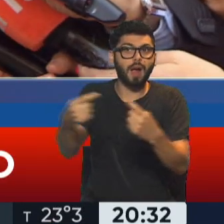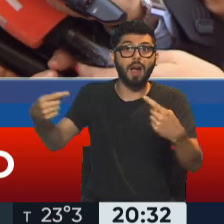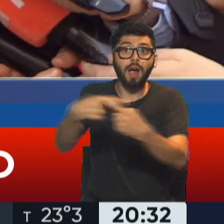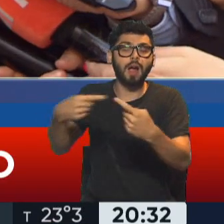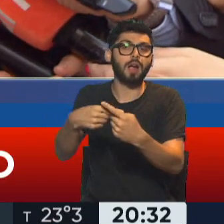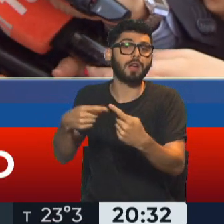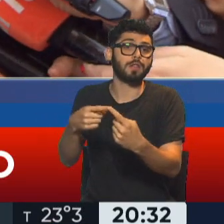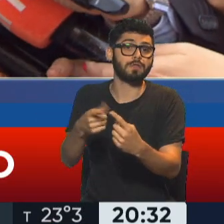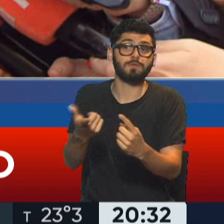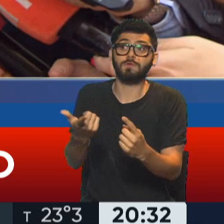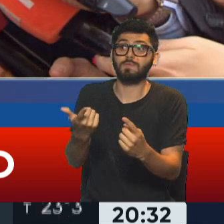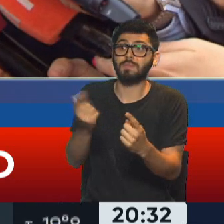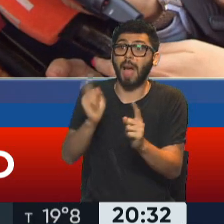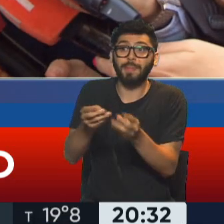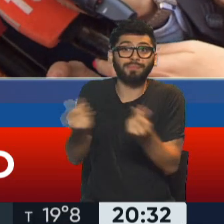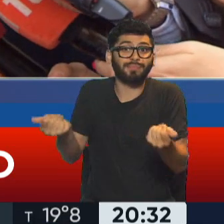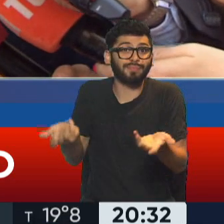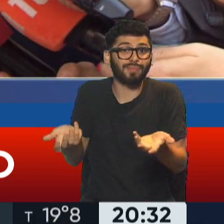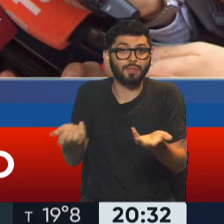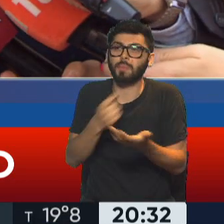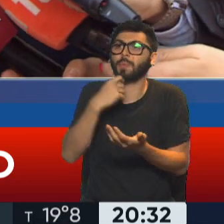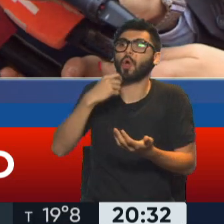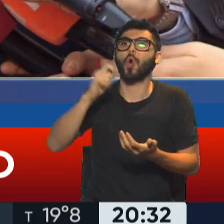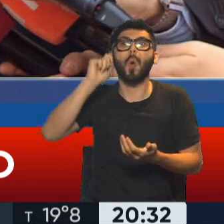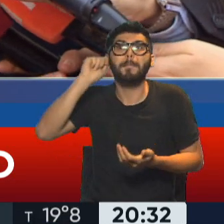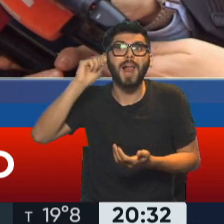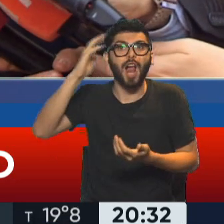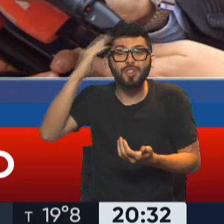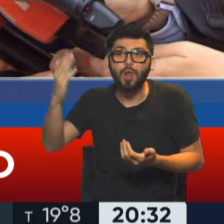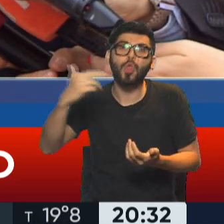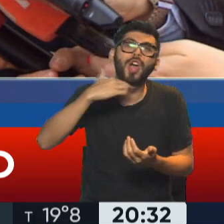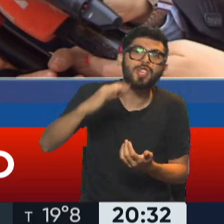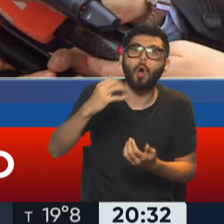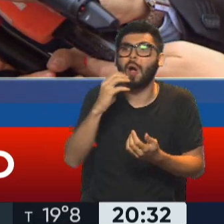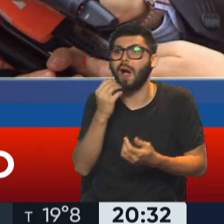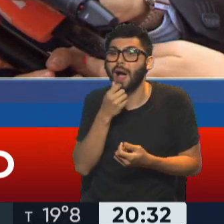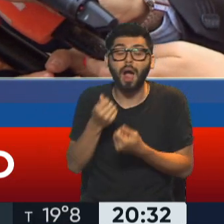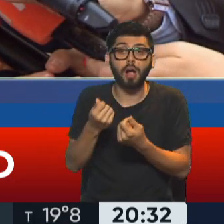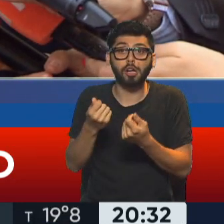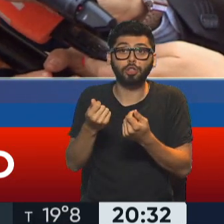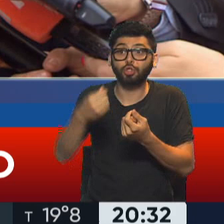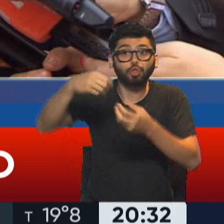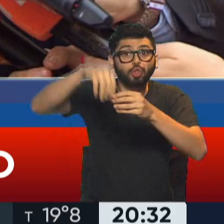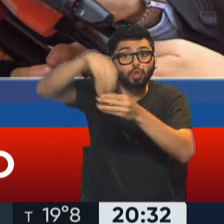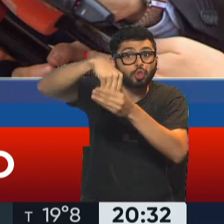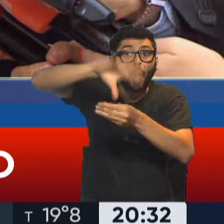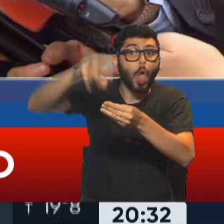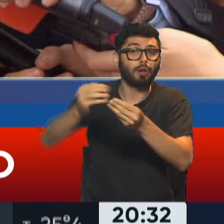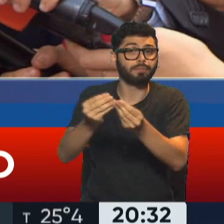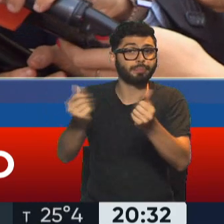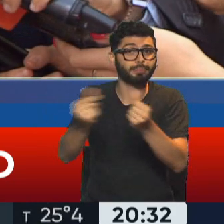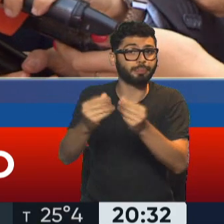con lo humano también desapareció. Un saludo en el día de un cumpleaños, un saludo para el hijo o para la hija, también desapareció. Bueno, esto generó